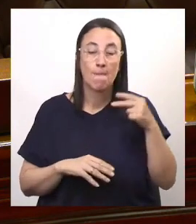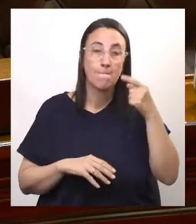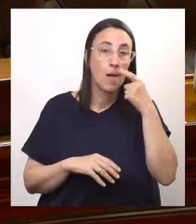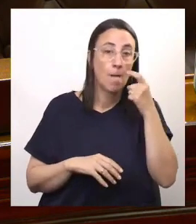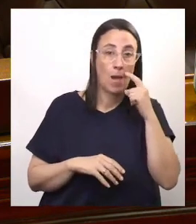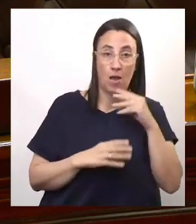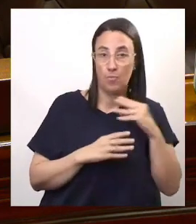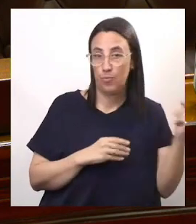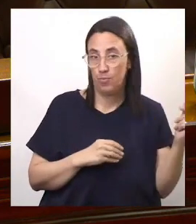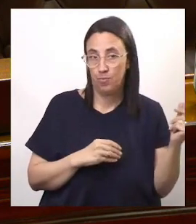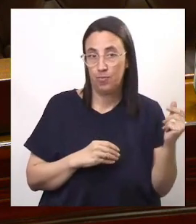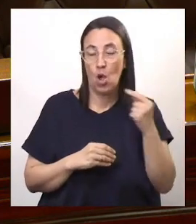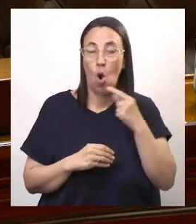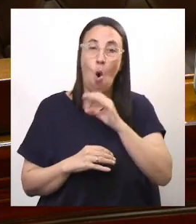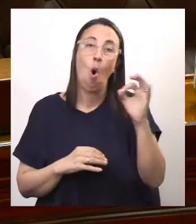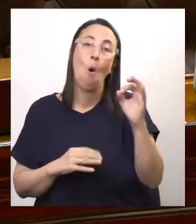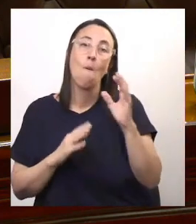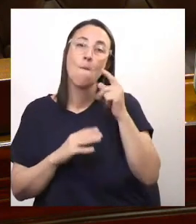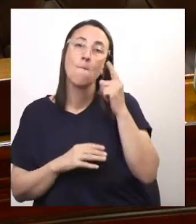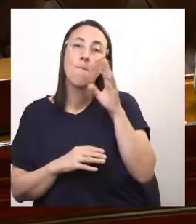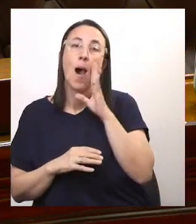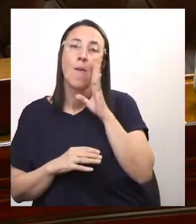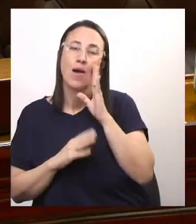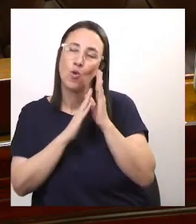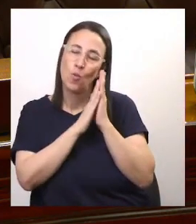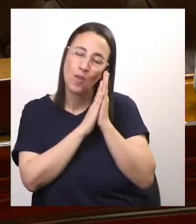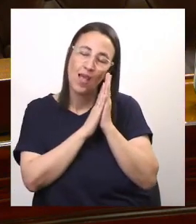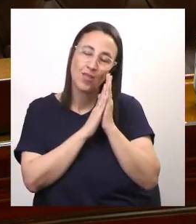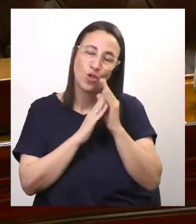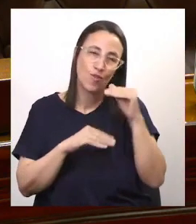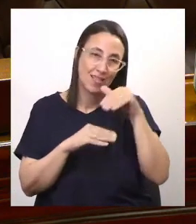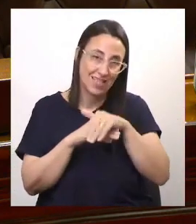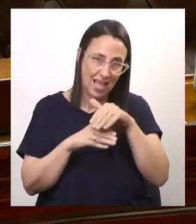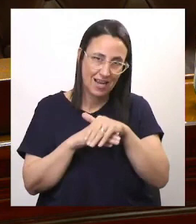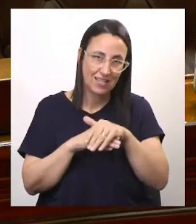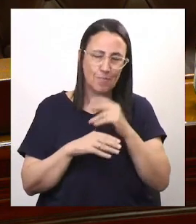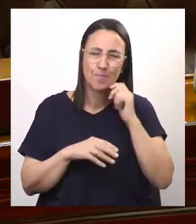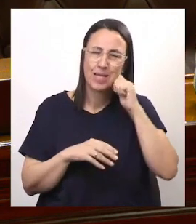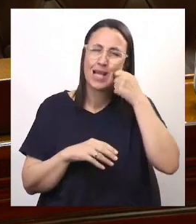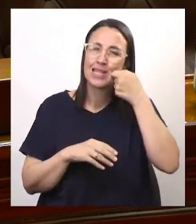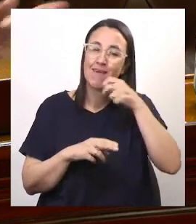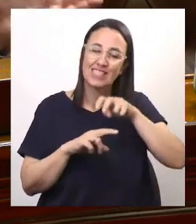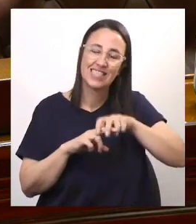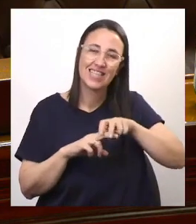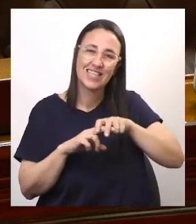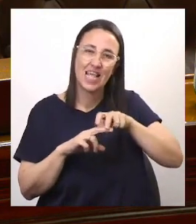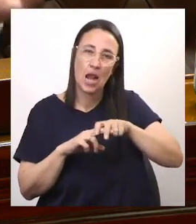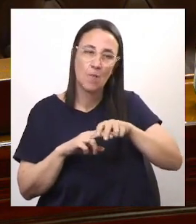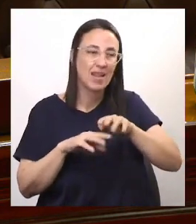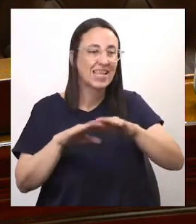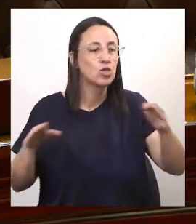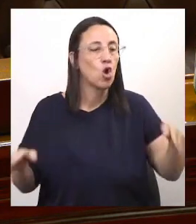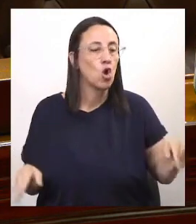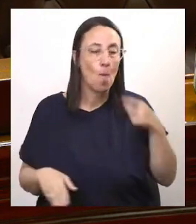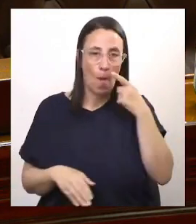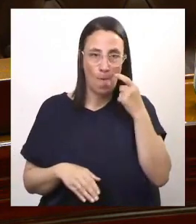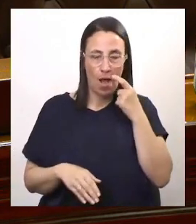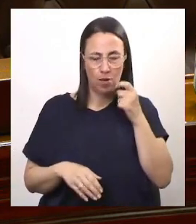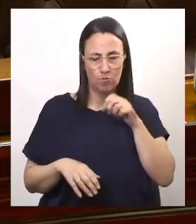padre y la siesta de mi madre, me gustaba sentarme en el escritorio de mi padre, revisar su